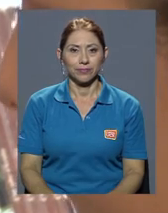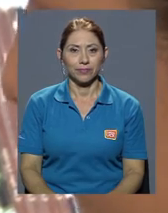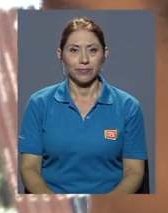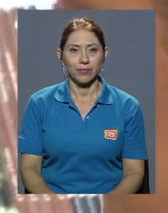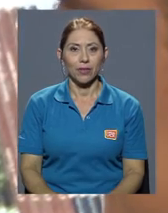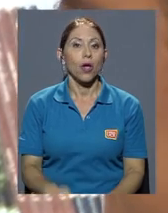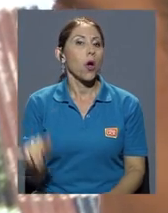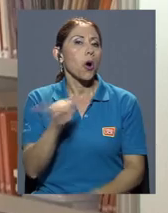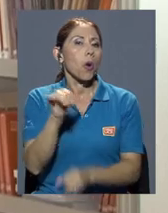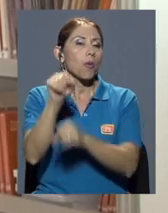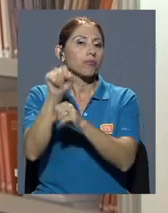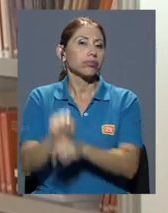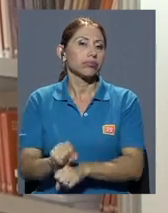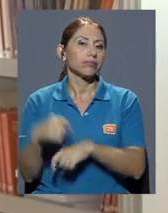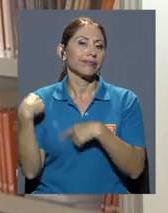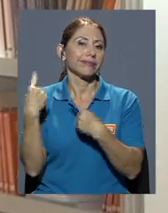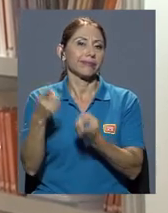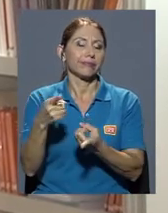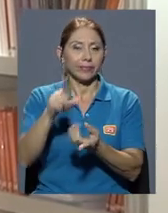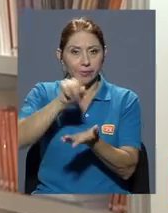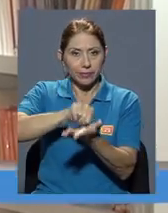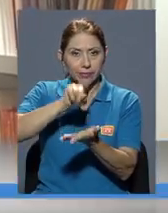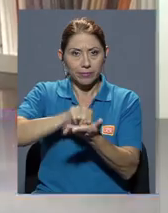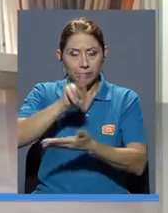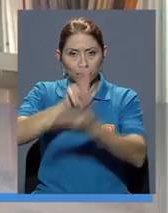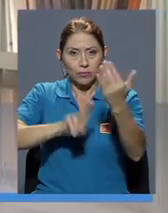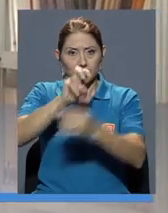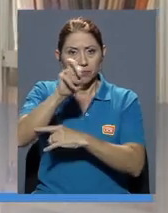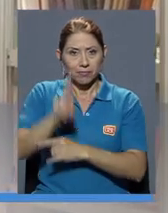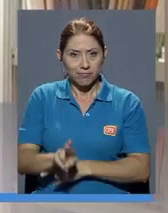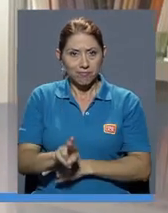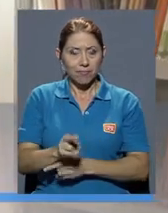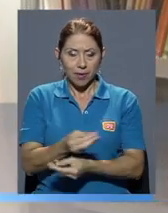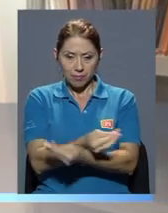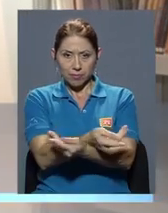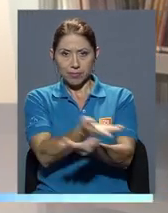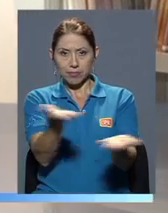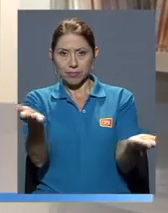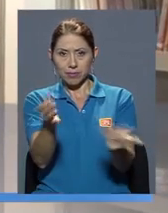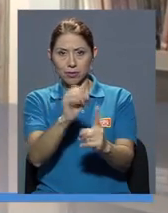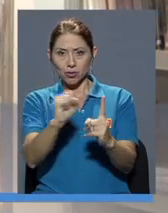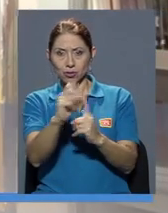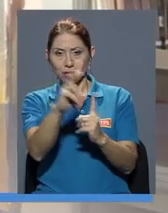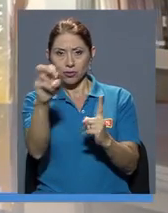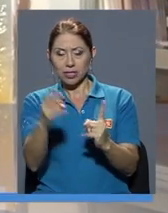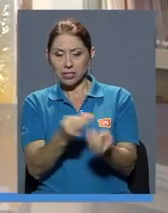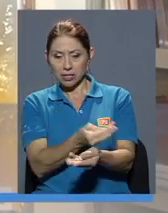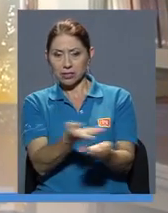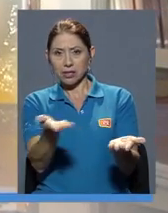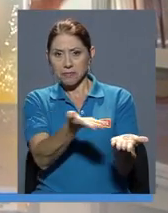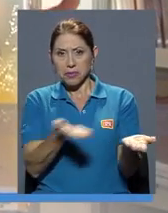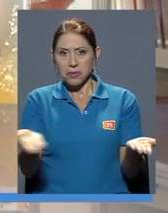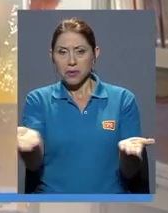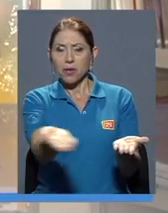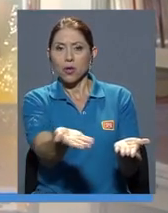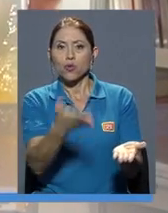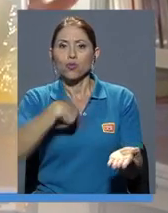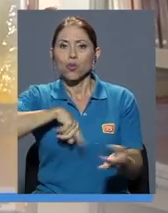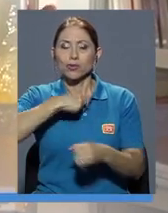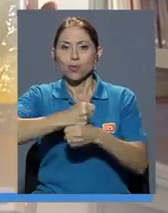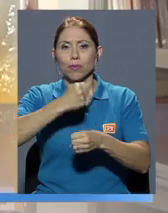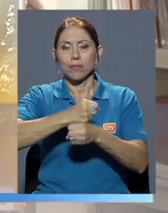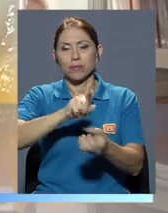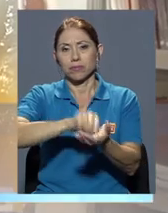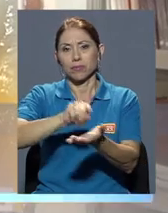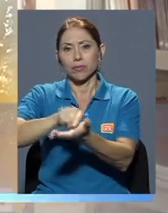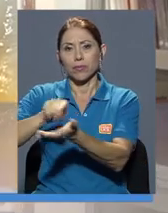Como ha sido usual, la editorial de la Universidad de Costa Rica pone a disposición de la sociedad costarricense nuestra producción